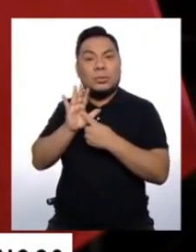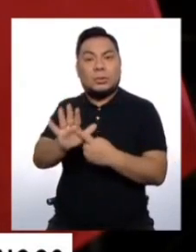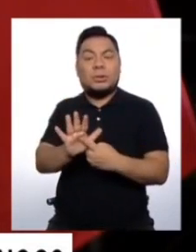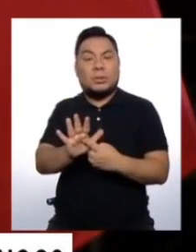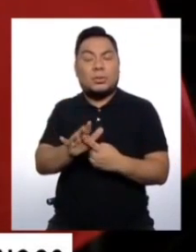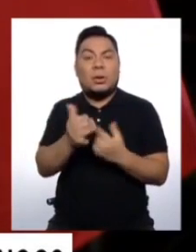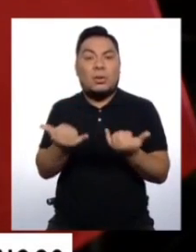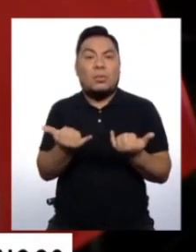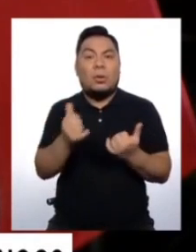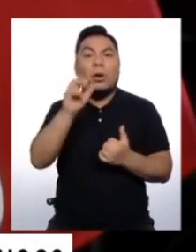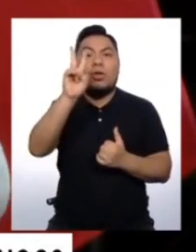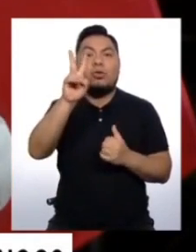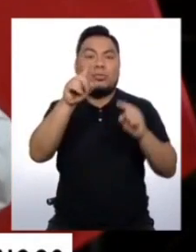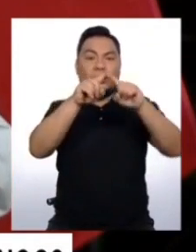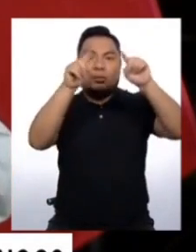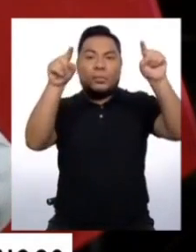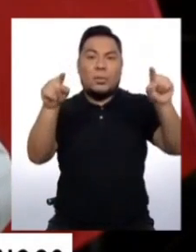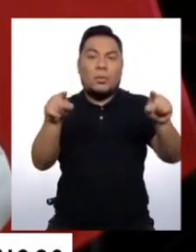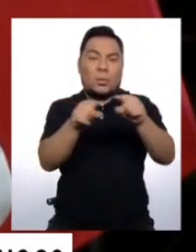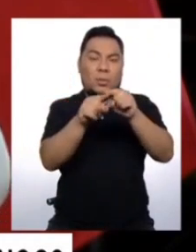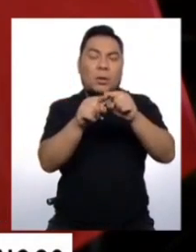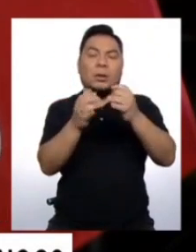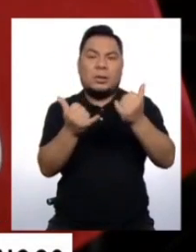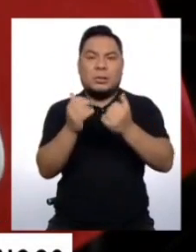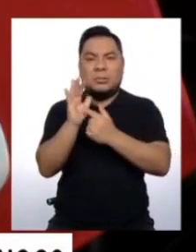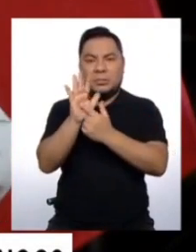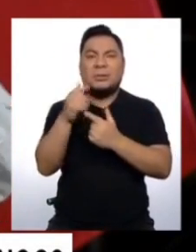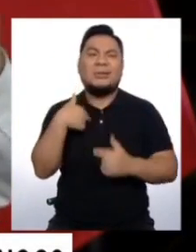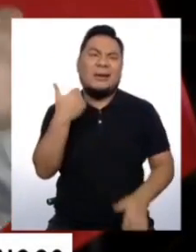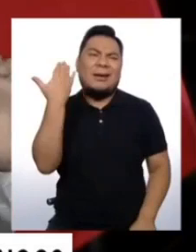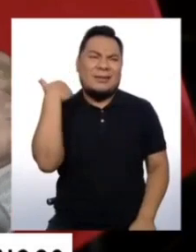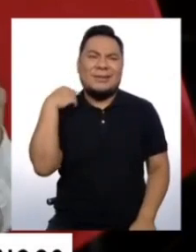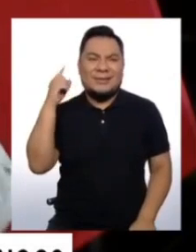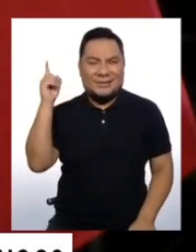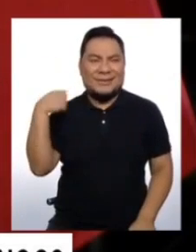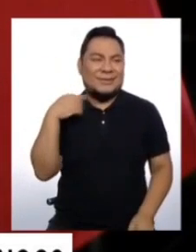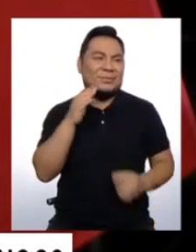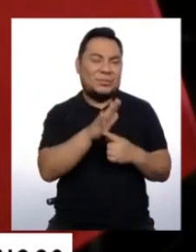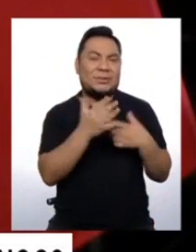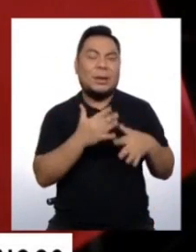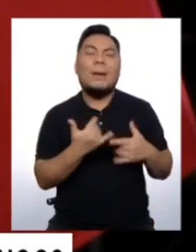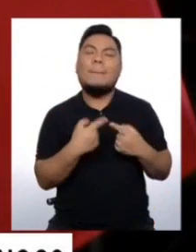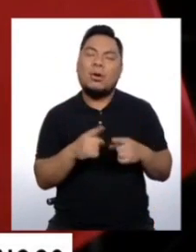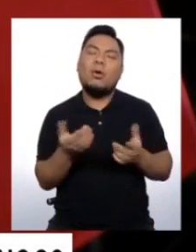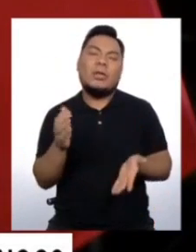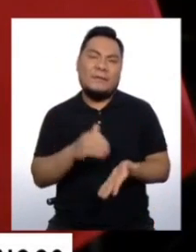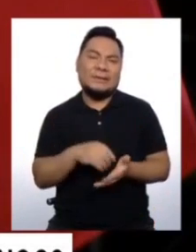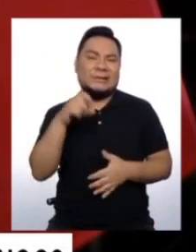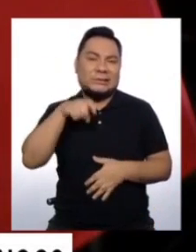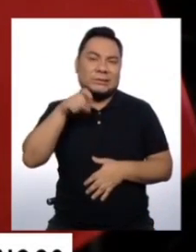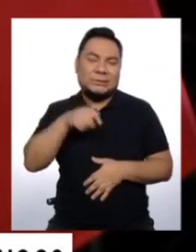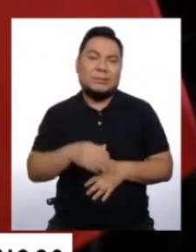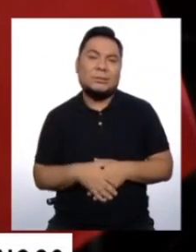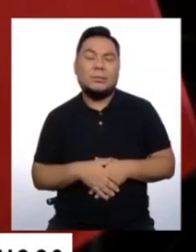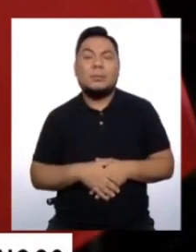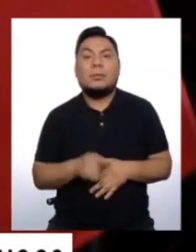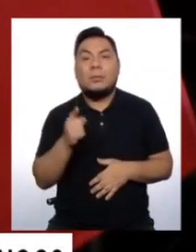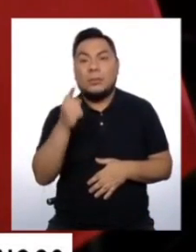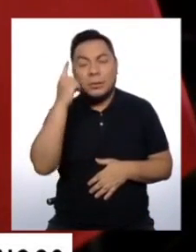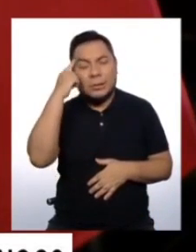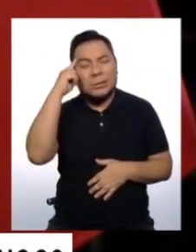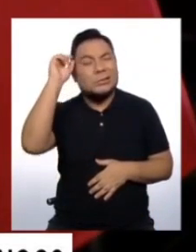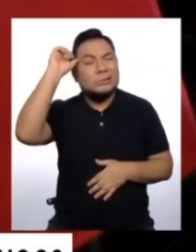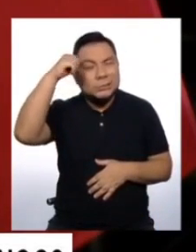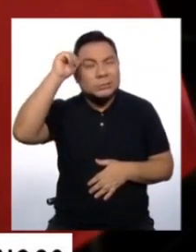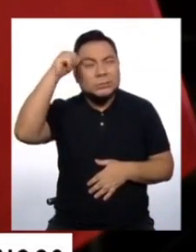2 cuadros, un par de cuadros referidos, que ya los mostré, uno a mercados, pero es necesario que quede